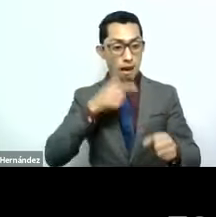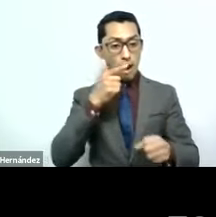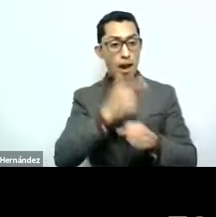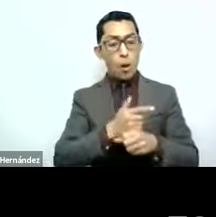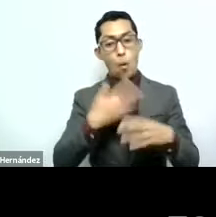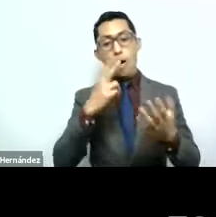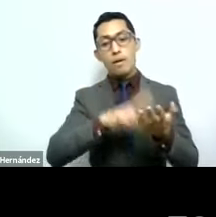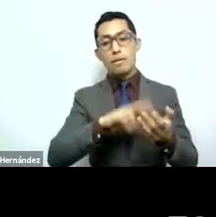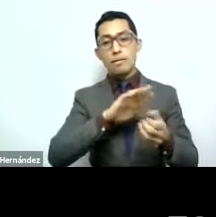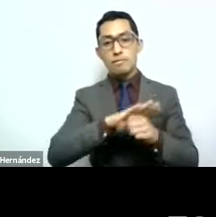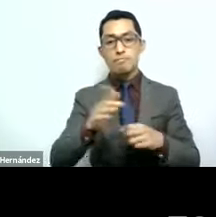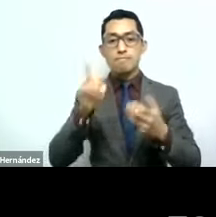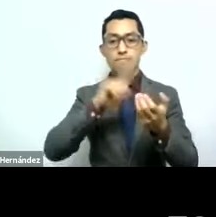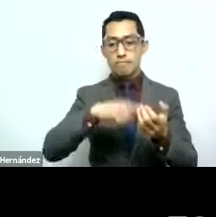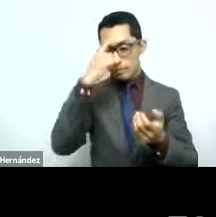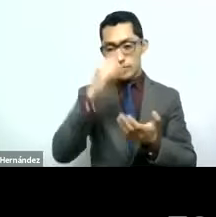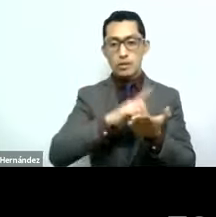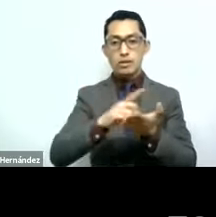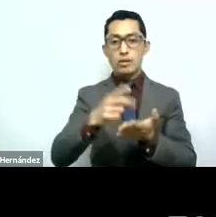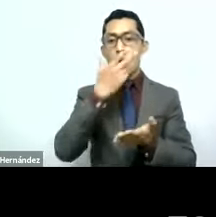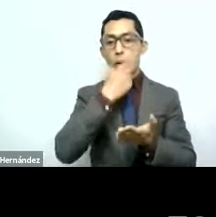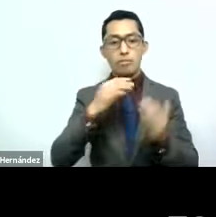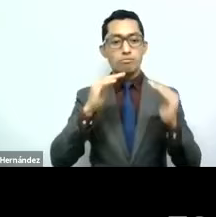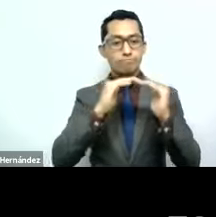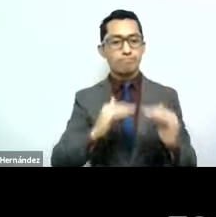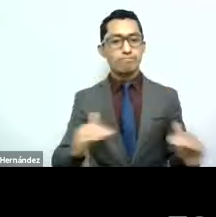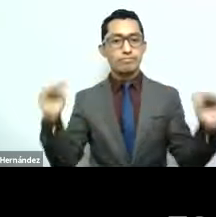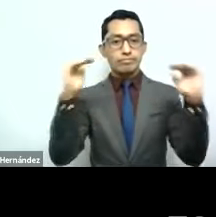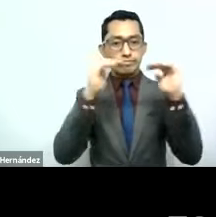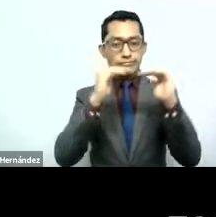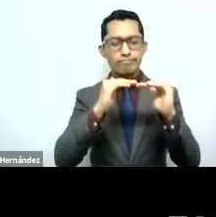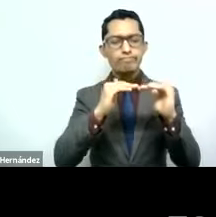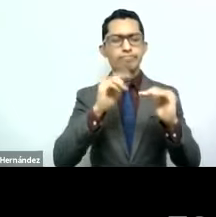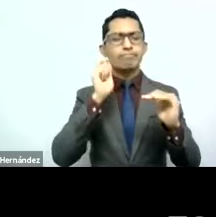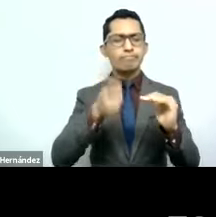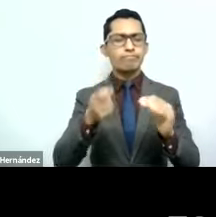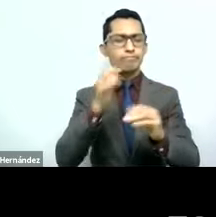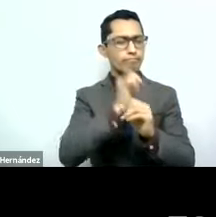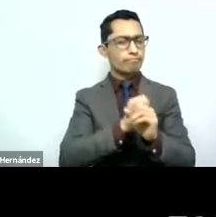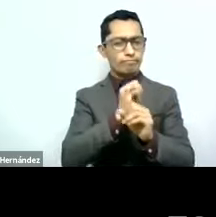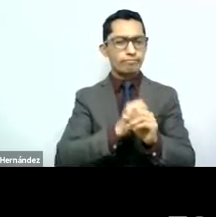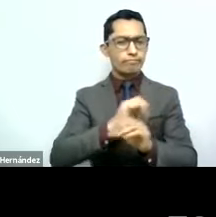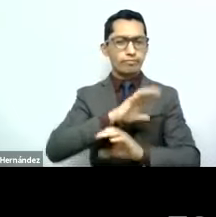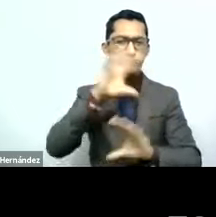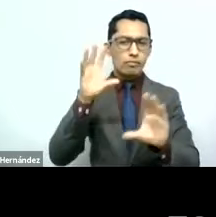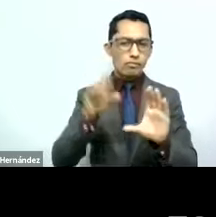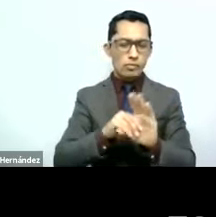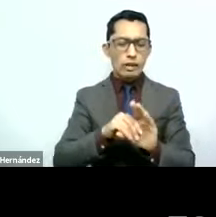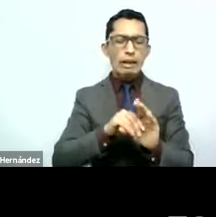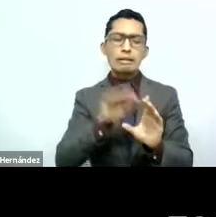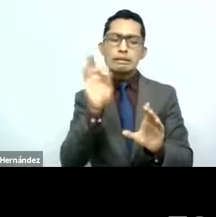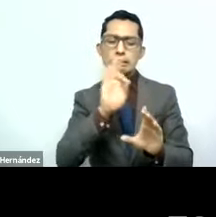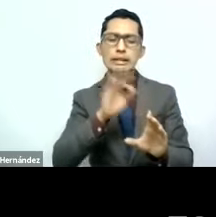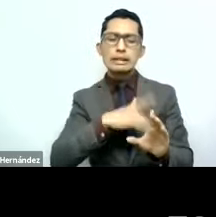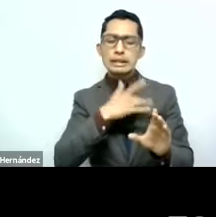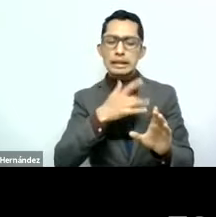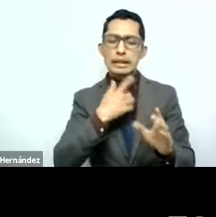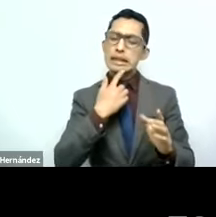al desarrollo del derecho a la igualdad, bueno, pues es este análisis de todas las categorías sospechosas,